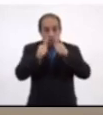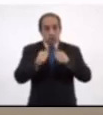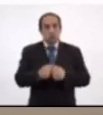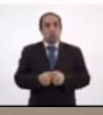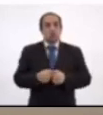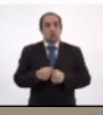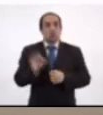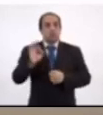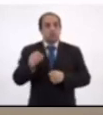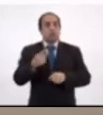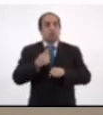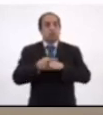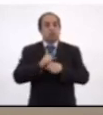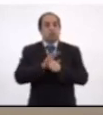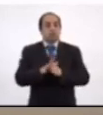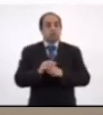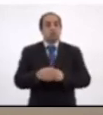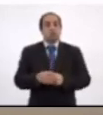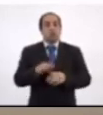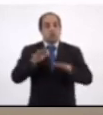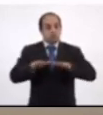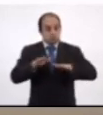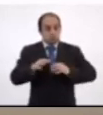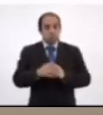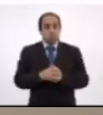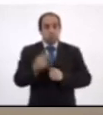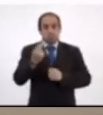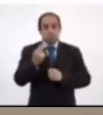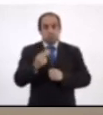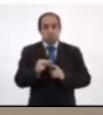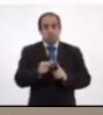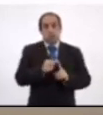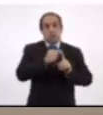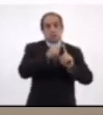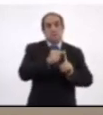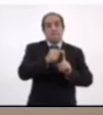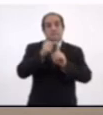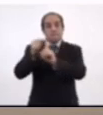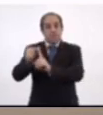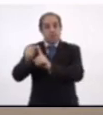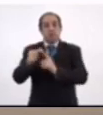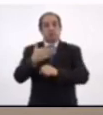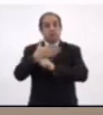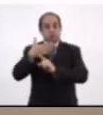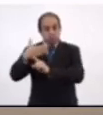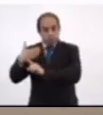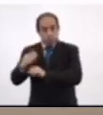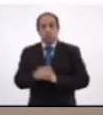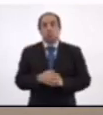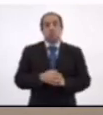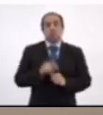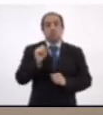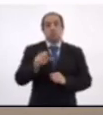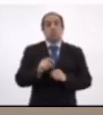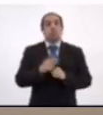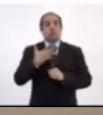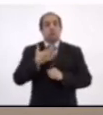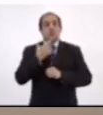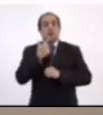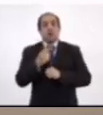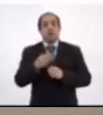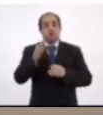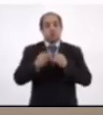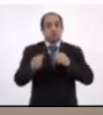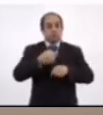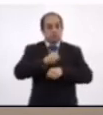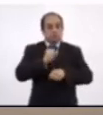COVID, que son luego en algunos casos requieren un despacho en ambulancia y finalmente un traslado de ambulancia. También vemos unas mejorías en la última semana,